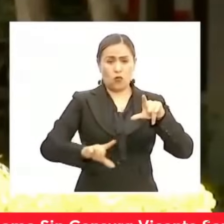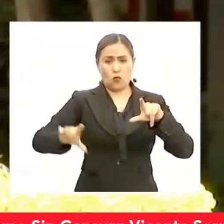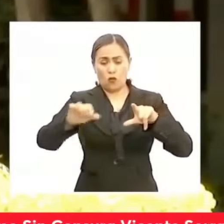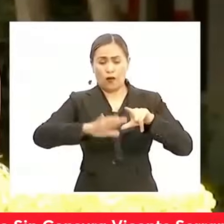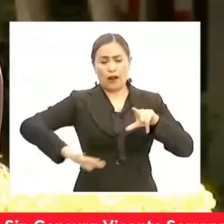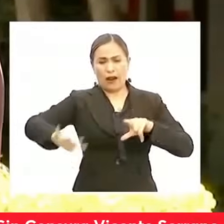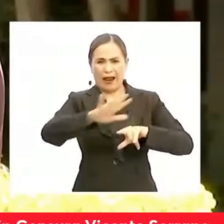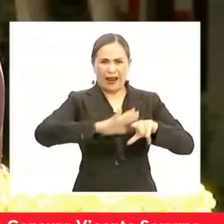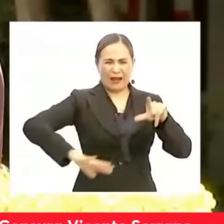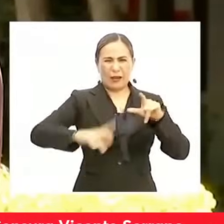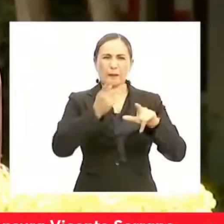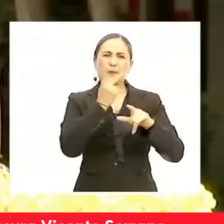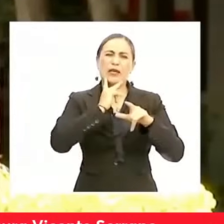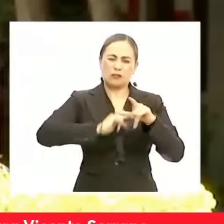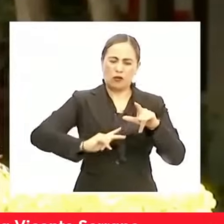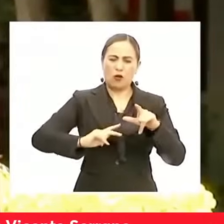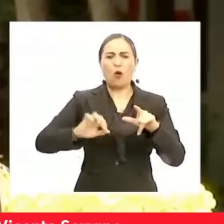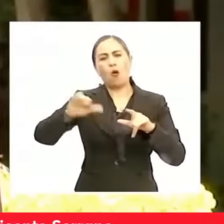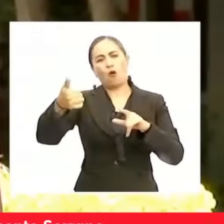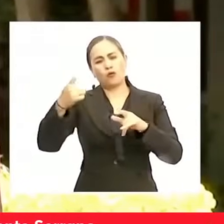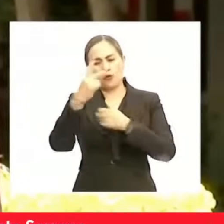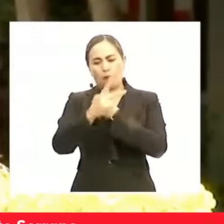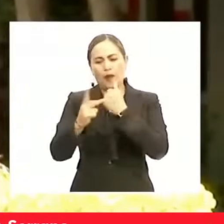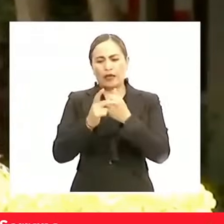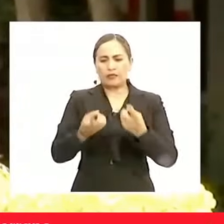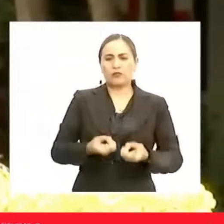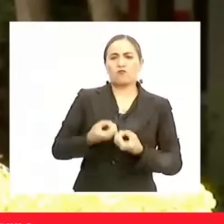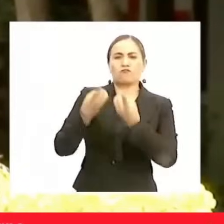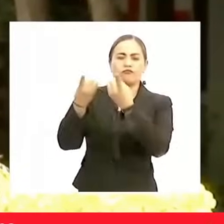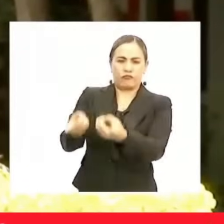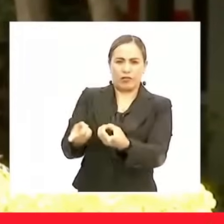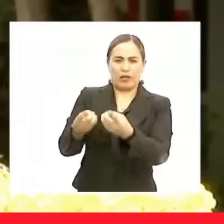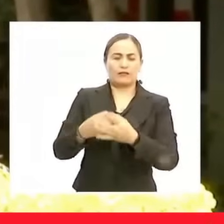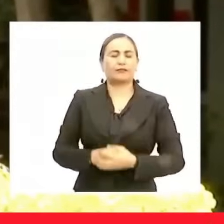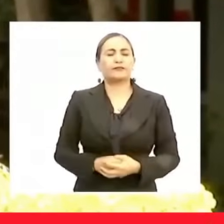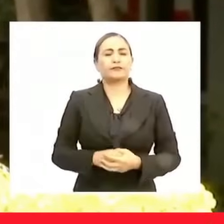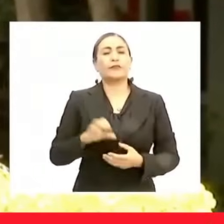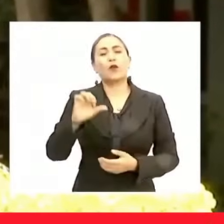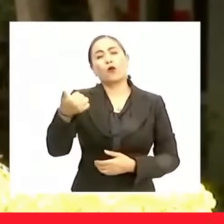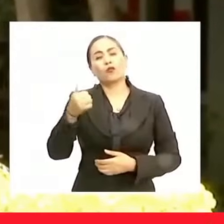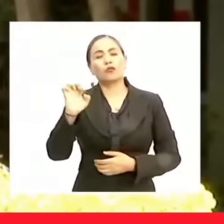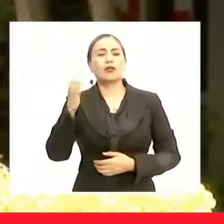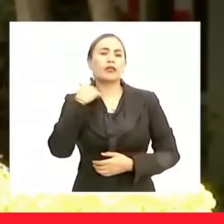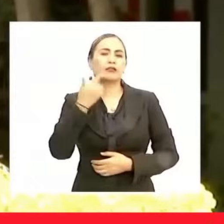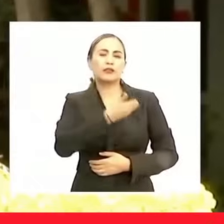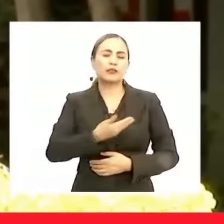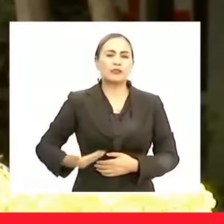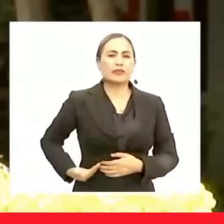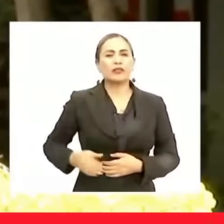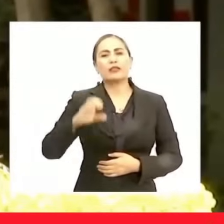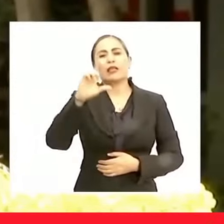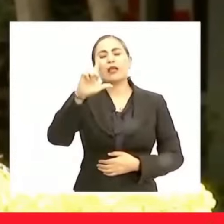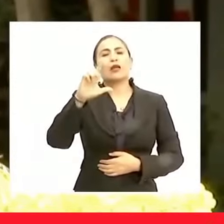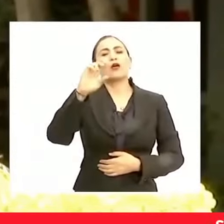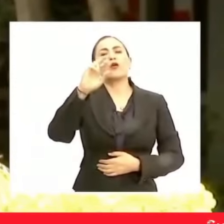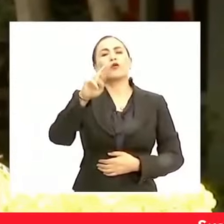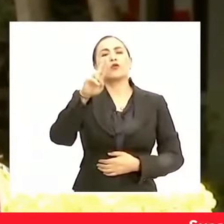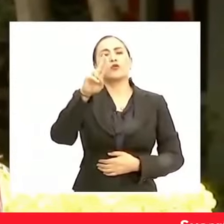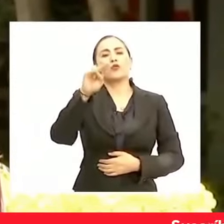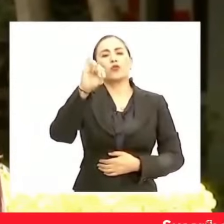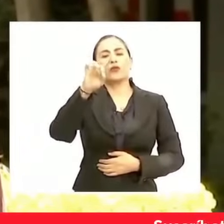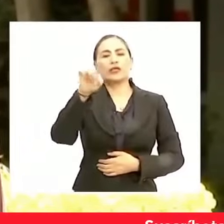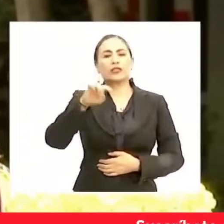petroleras. Otros mandatarios, como Adolfo Ruiz Cortines, Adolfo